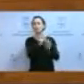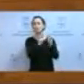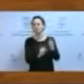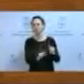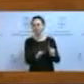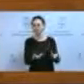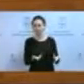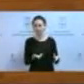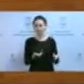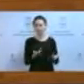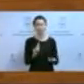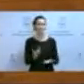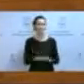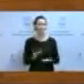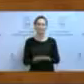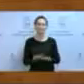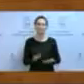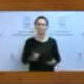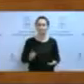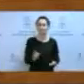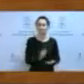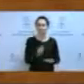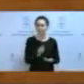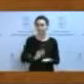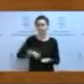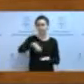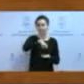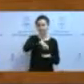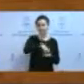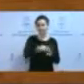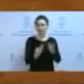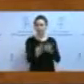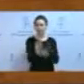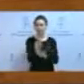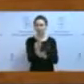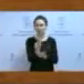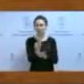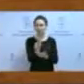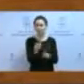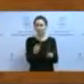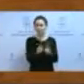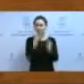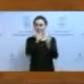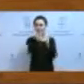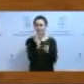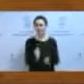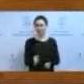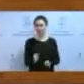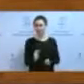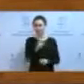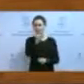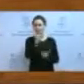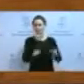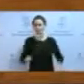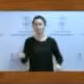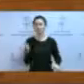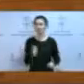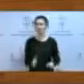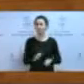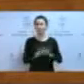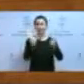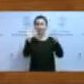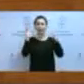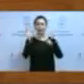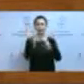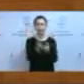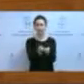Porque estamos comprobando que los centros de día no cuentan con el presupuesto y personal necesario para atender